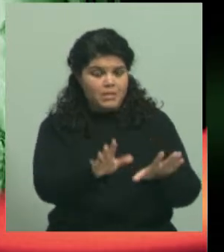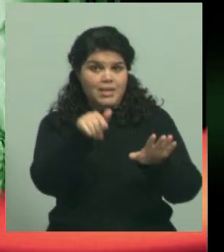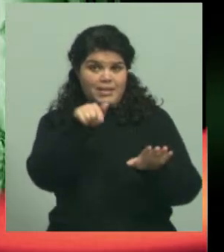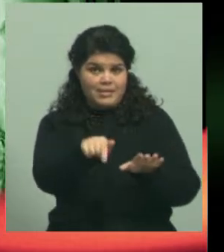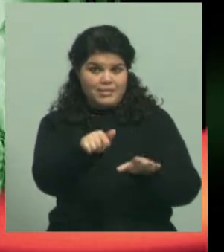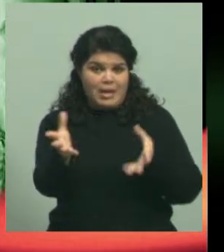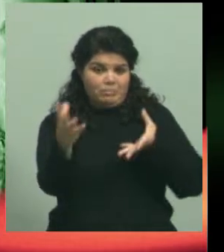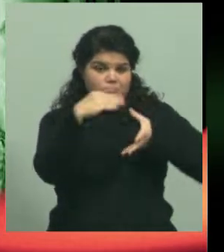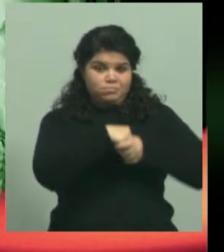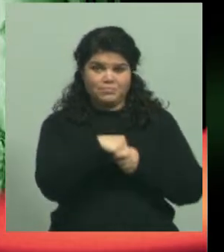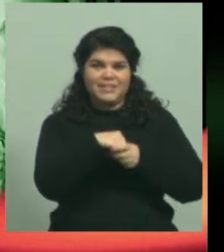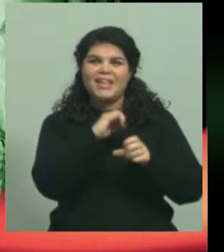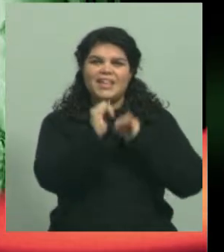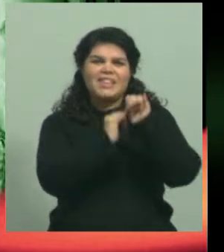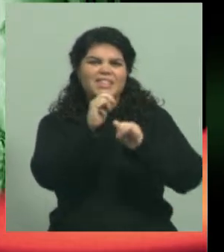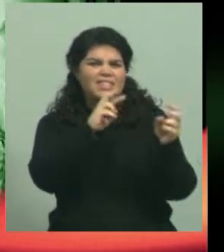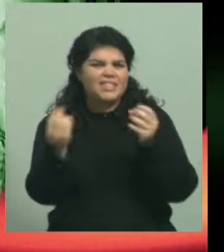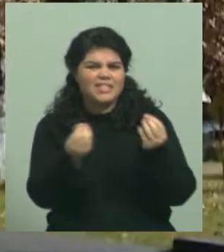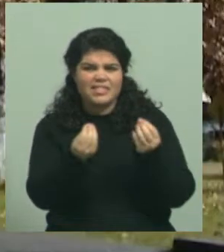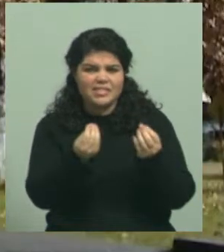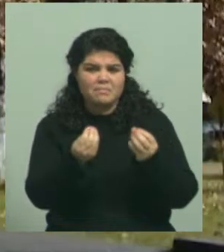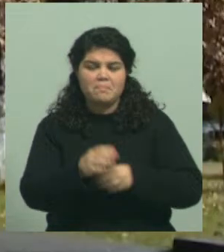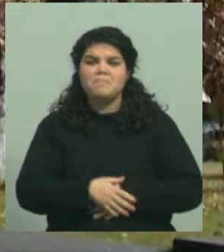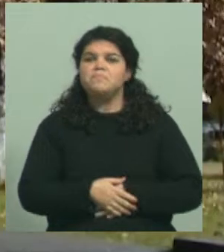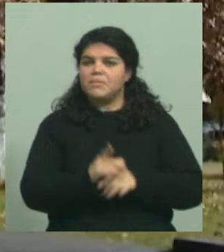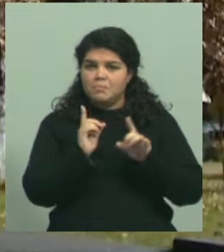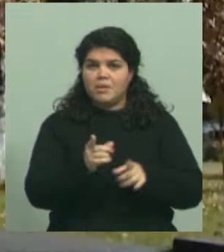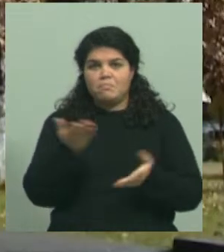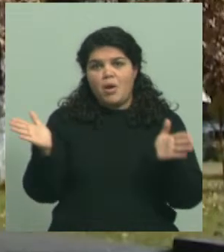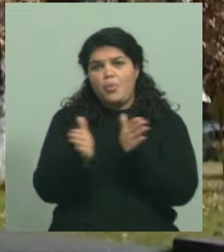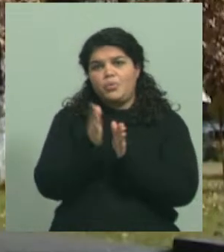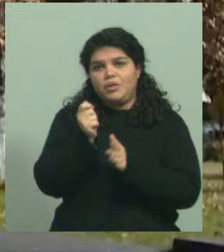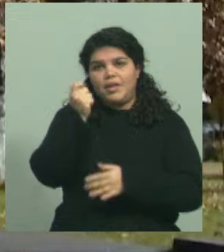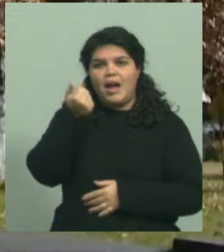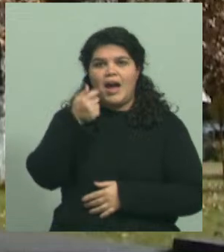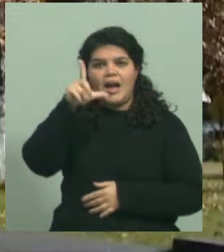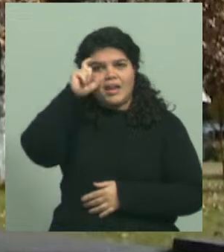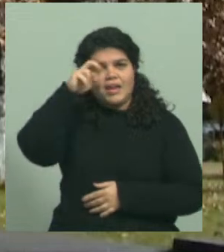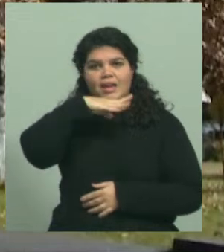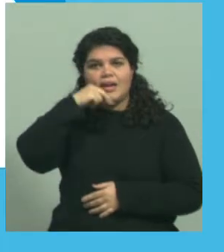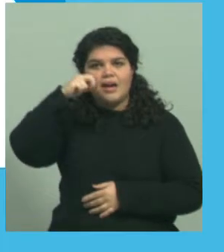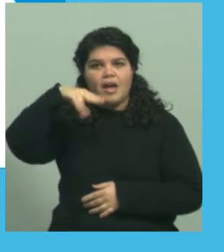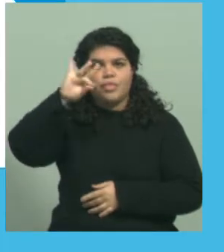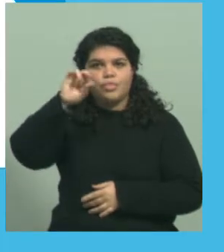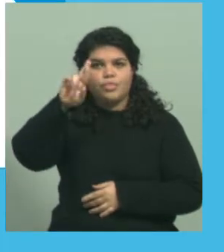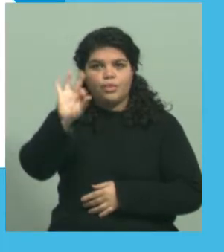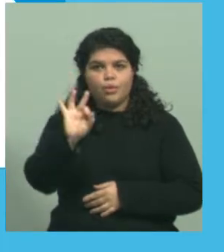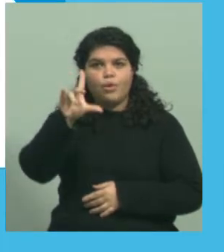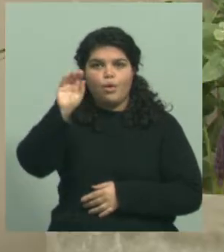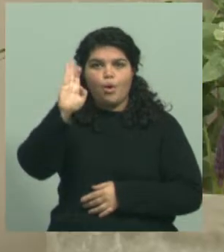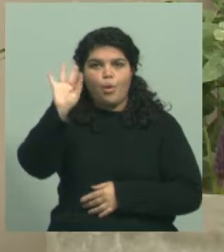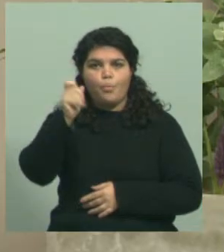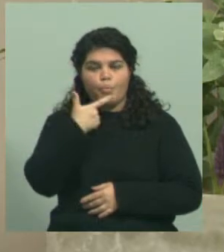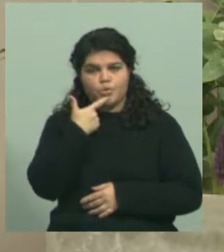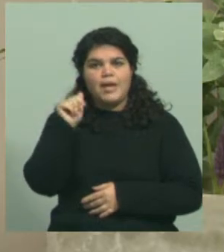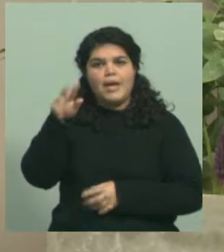significa estas charlas, este ciclo, con Alejandro Lobos, que es investigador, doctor en física. Alejandro, ¿cómo le